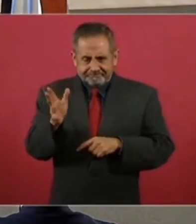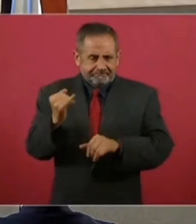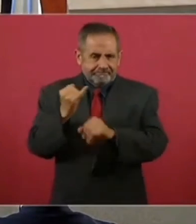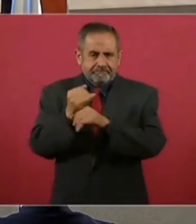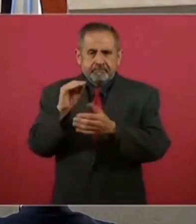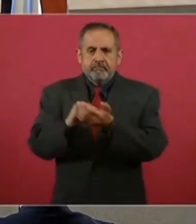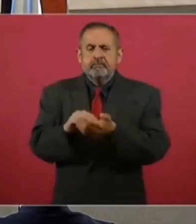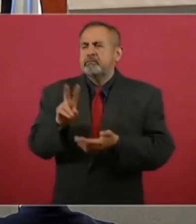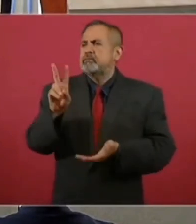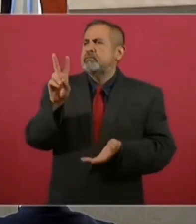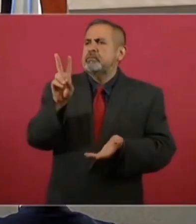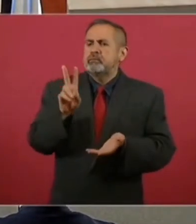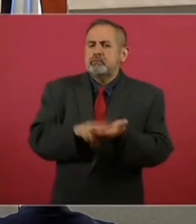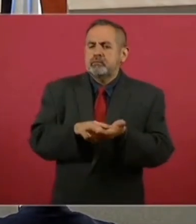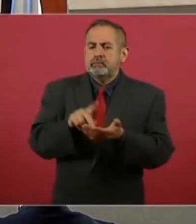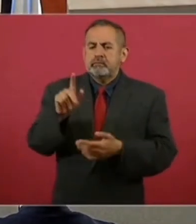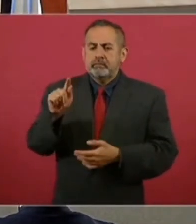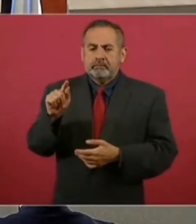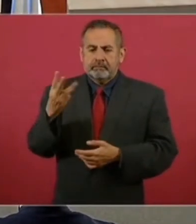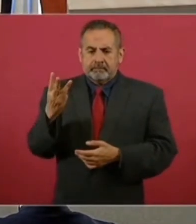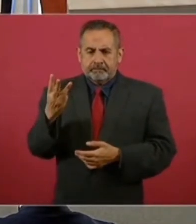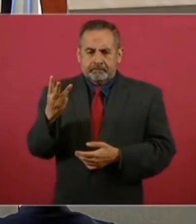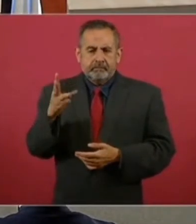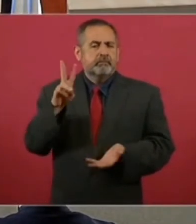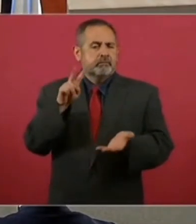son 2,073.